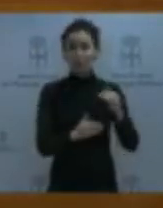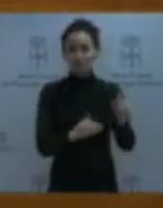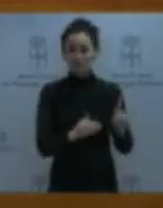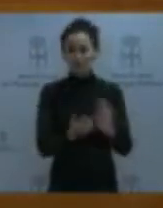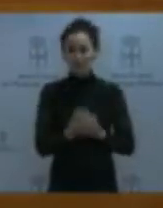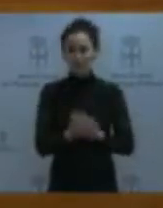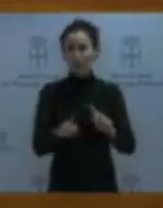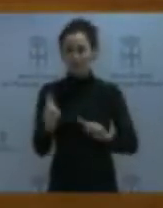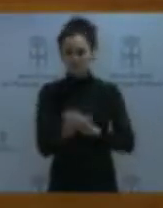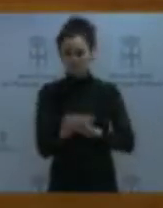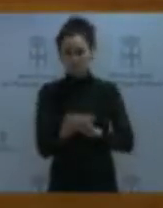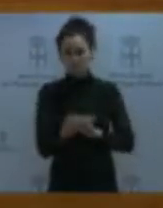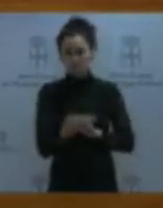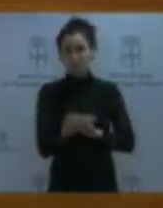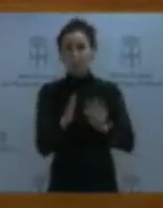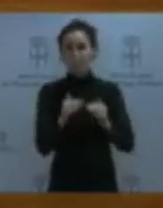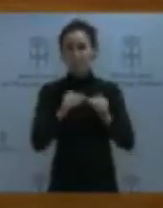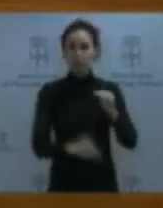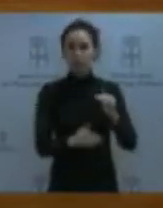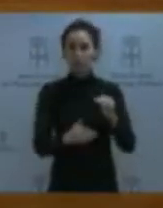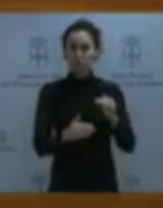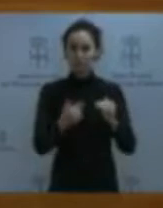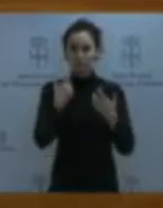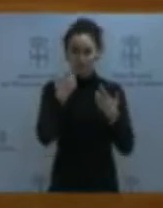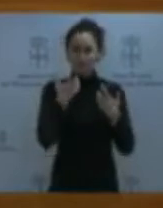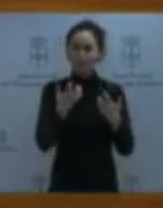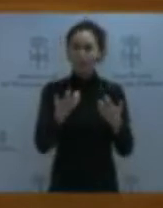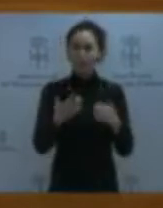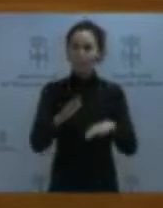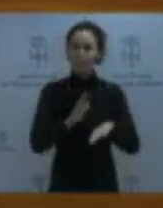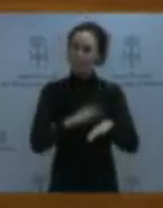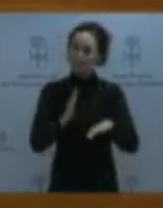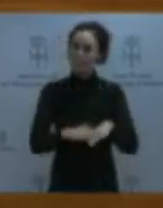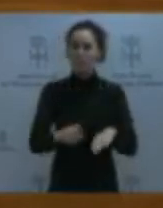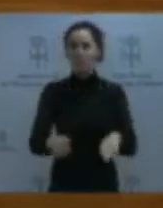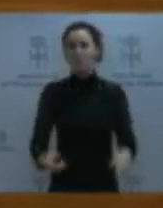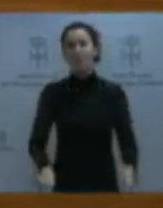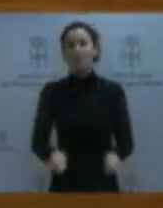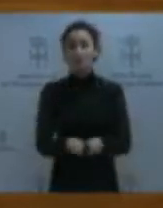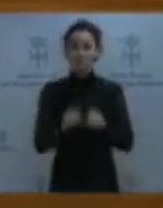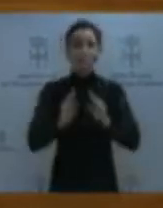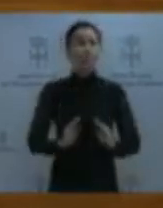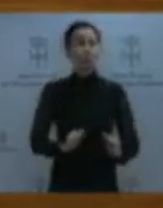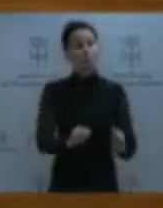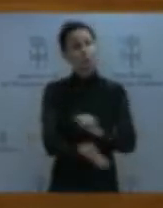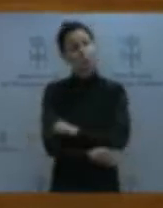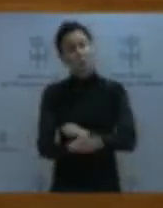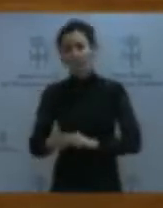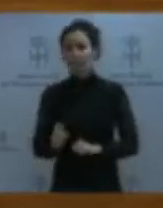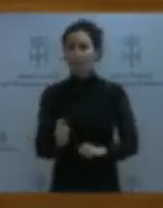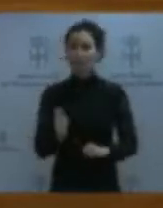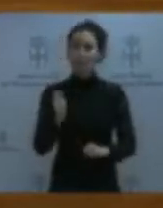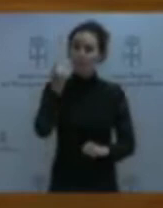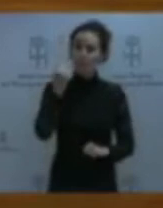o la desigualdad, pero sí, en otros asuntos hemos podido intervenir, como el caso de la pobreza energética o en caso de